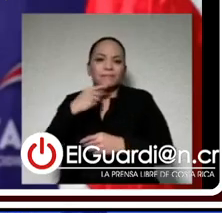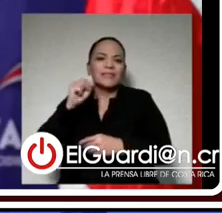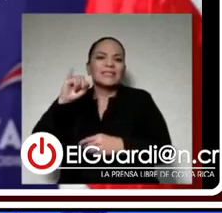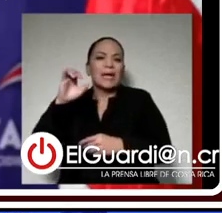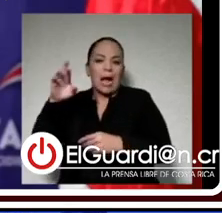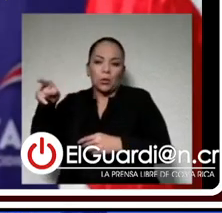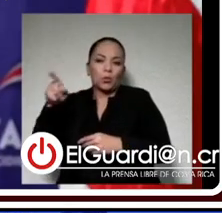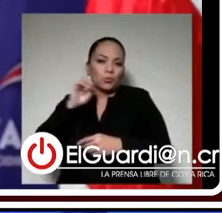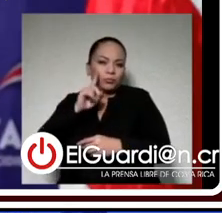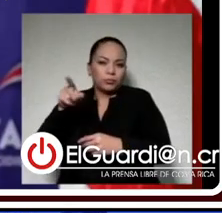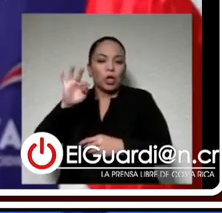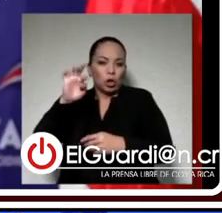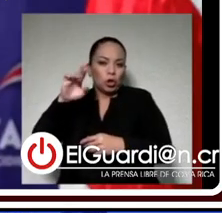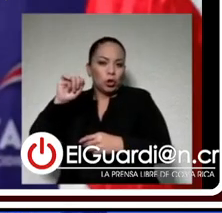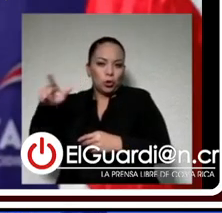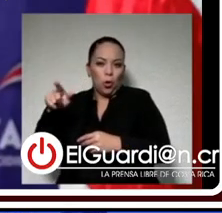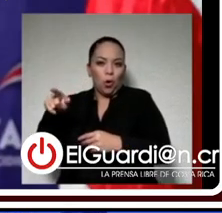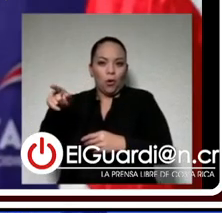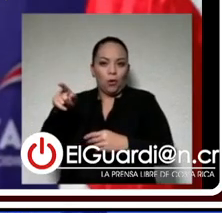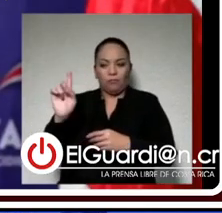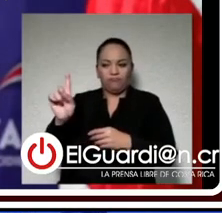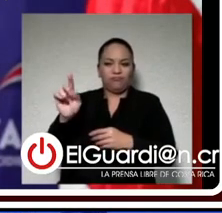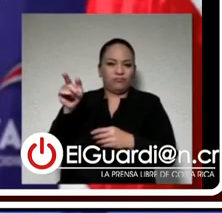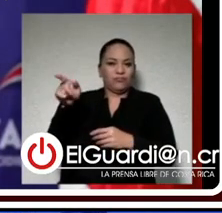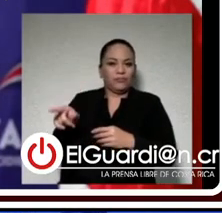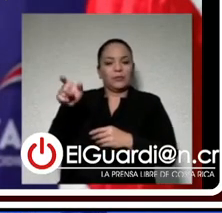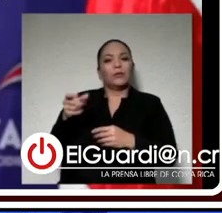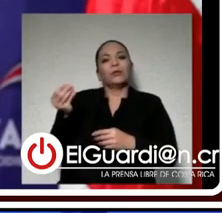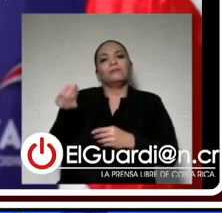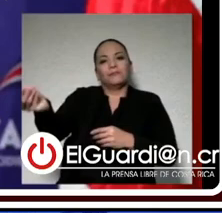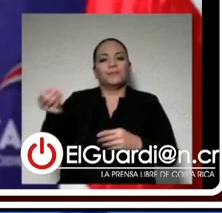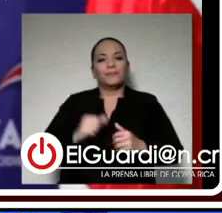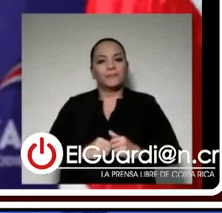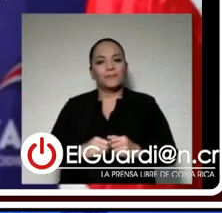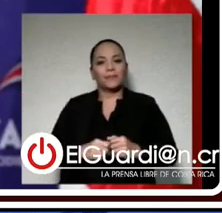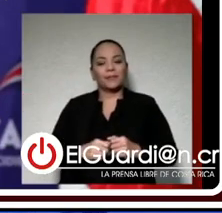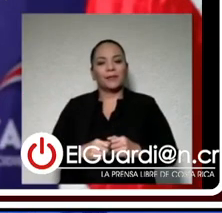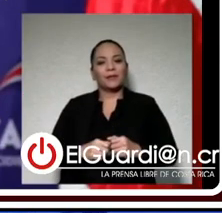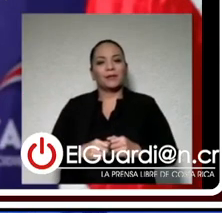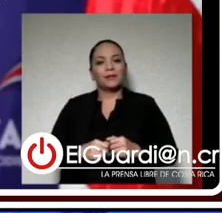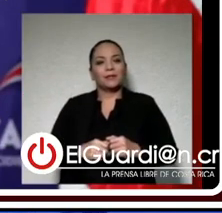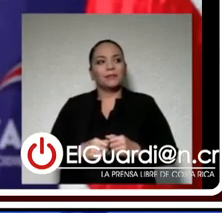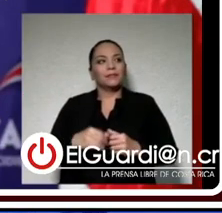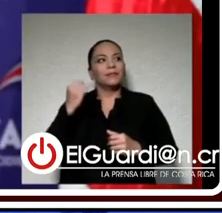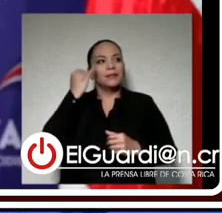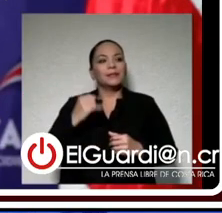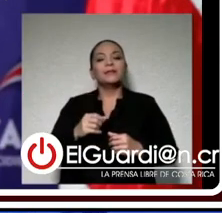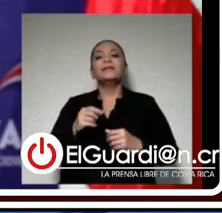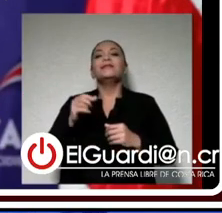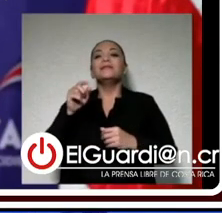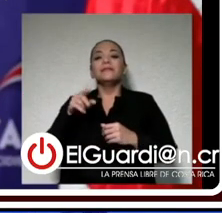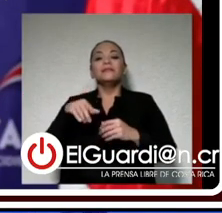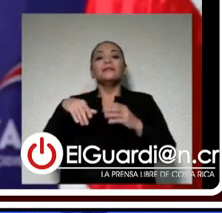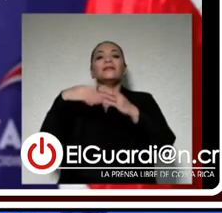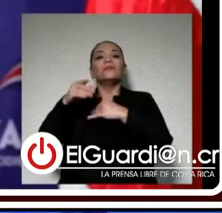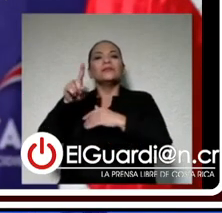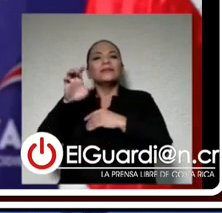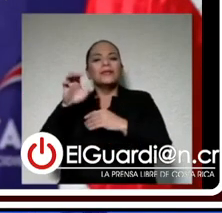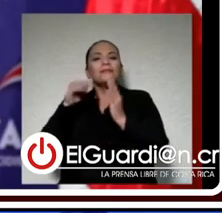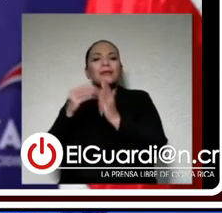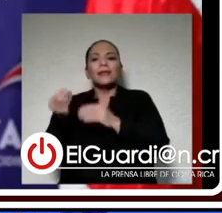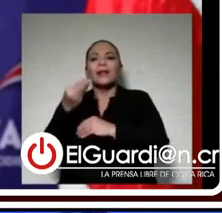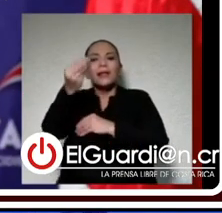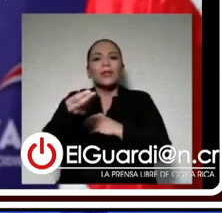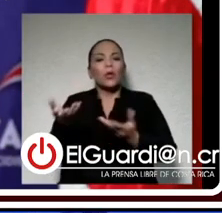tiene. Luego que 100,000 colones que le dio una señora que trabaja en Casa Presidencial. Ah, que es